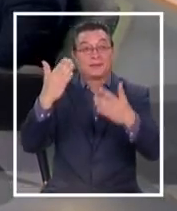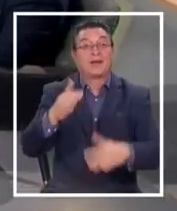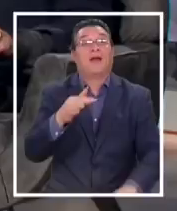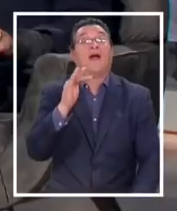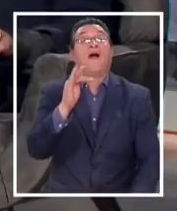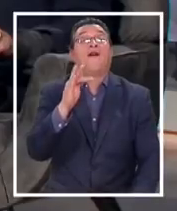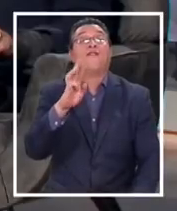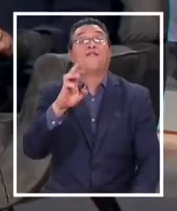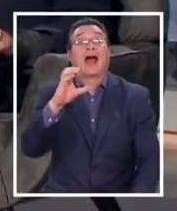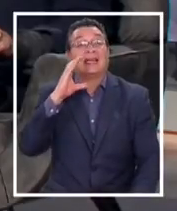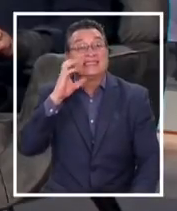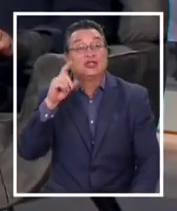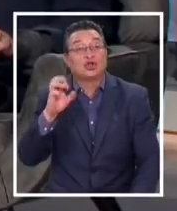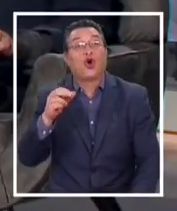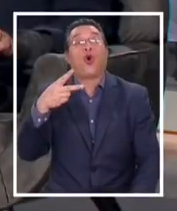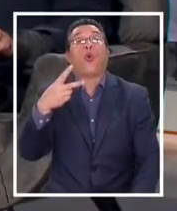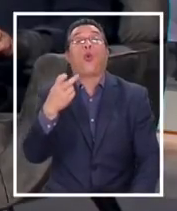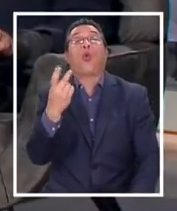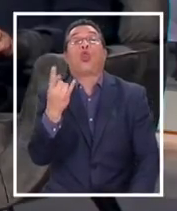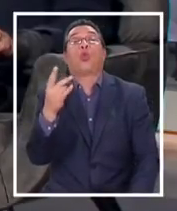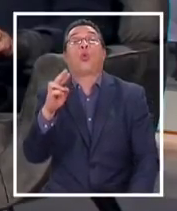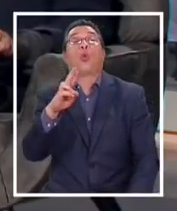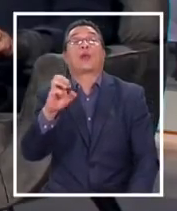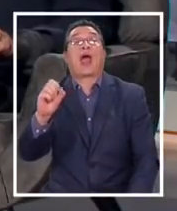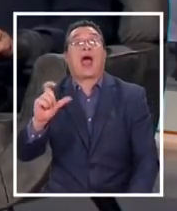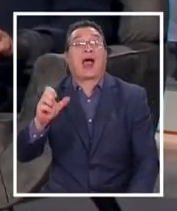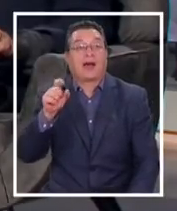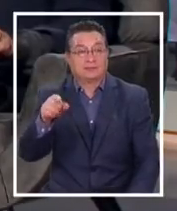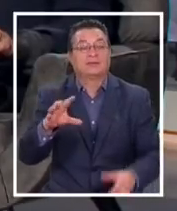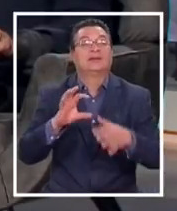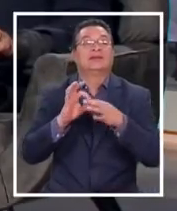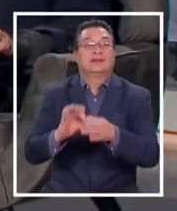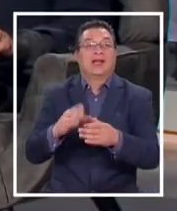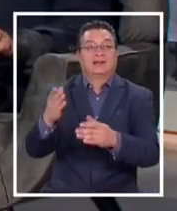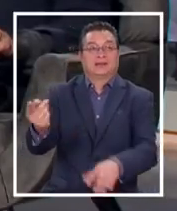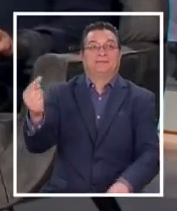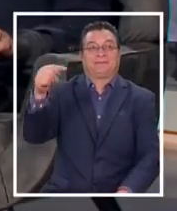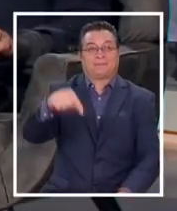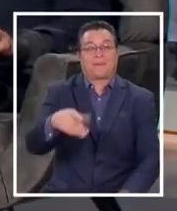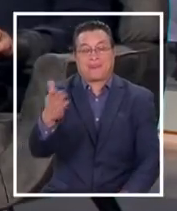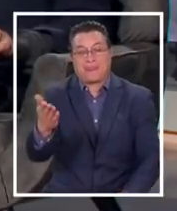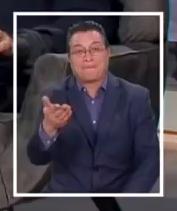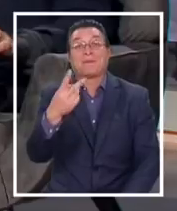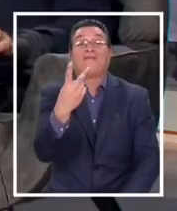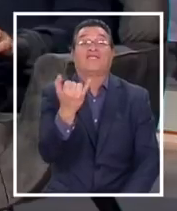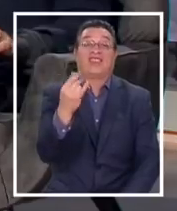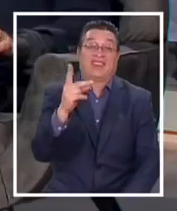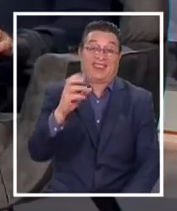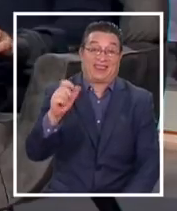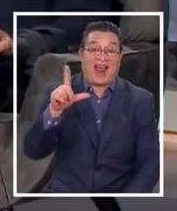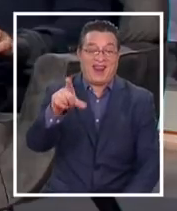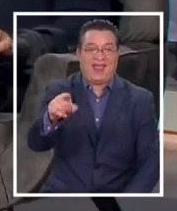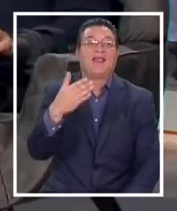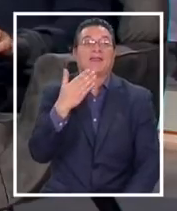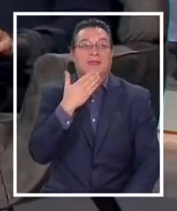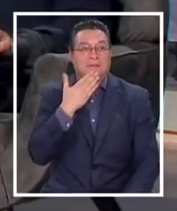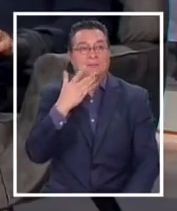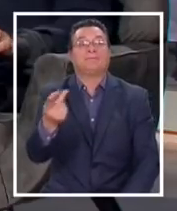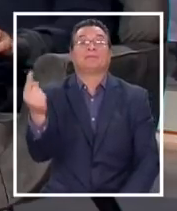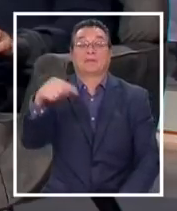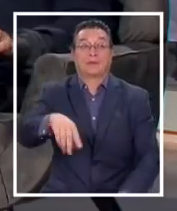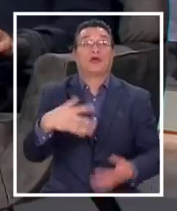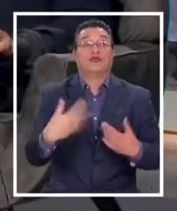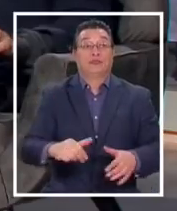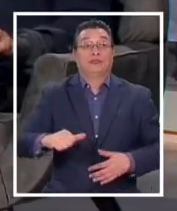buenas noches. Muy buenas noches. ¿Cómo están? Muy bien, pues gracias por tenerte aquí. Francisco Vidal, muy recuperado, nos